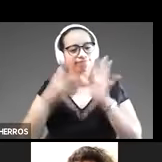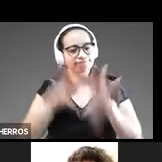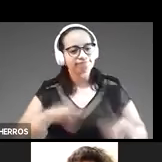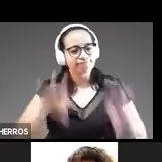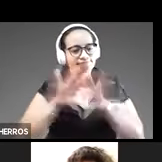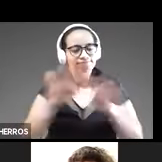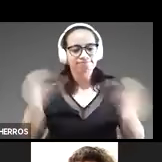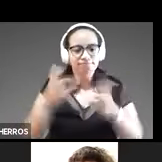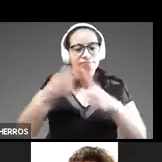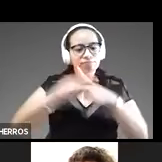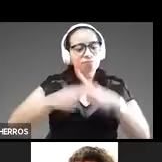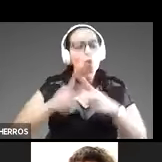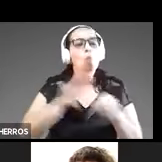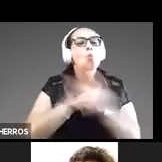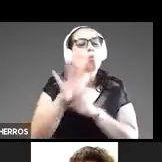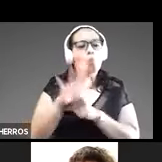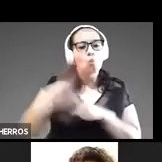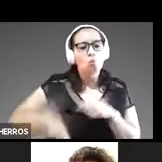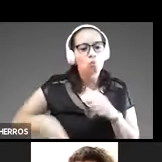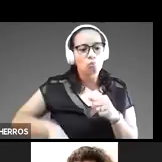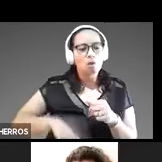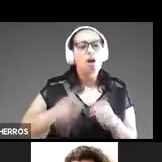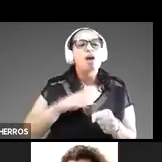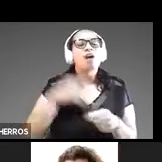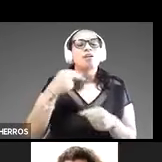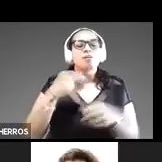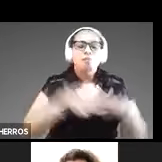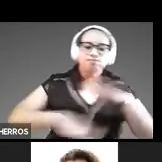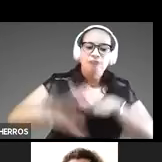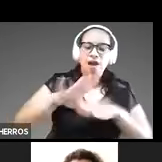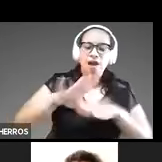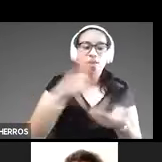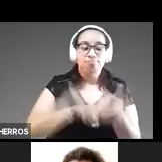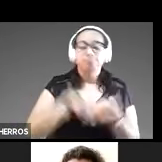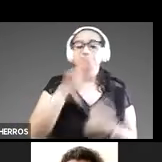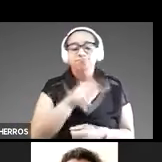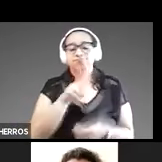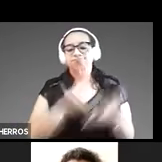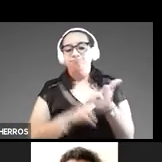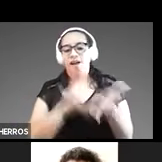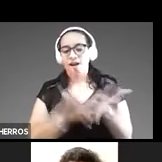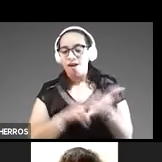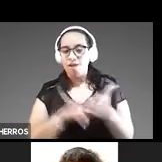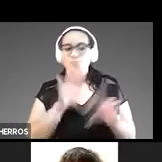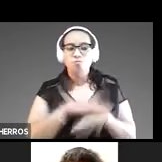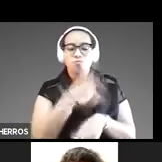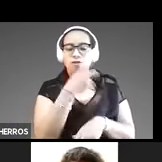que es Barrio Adentro, y de la cual valdrá la pena que se hable en algún momento en este espacio.